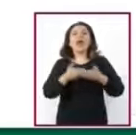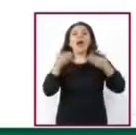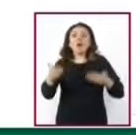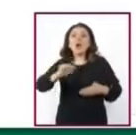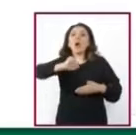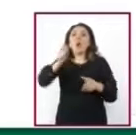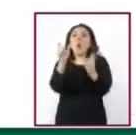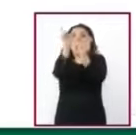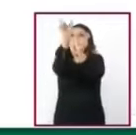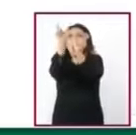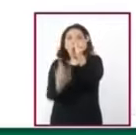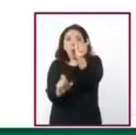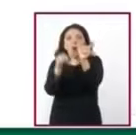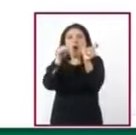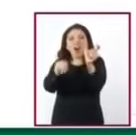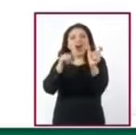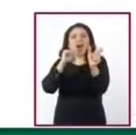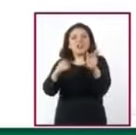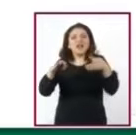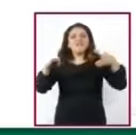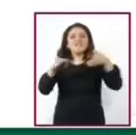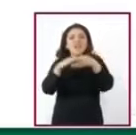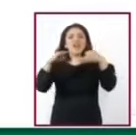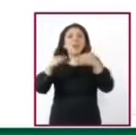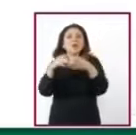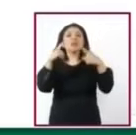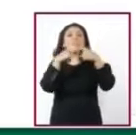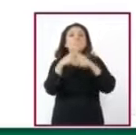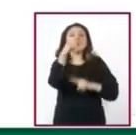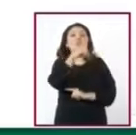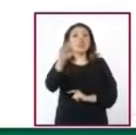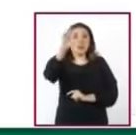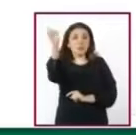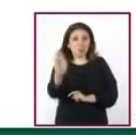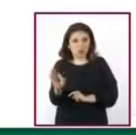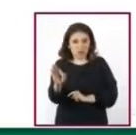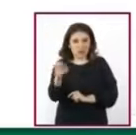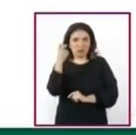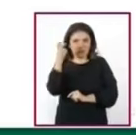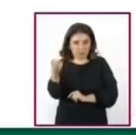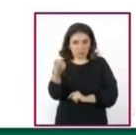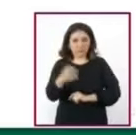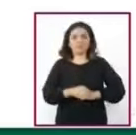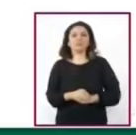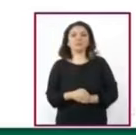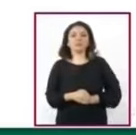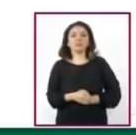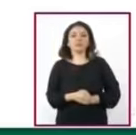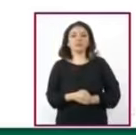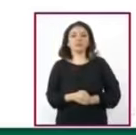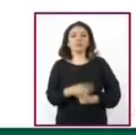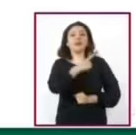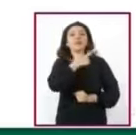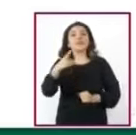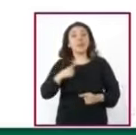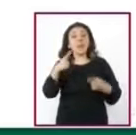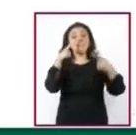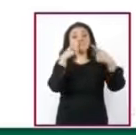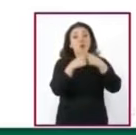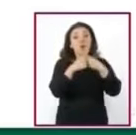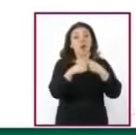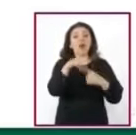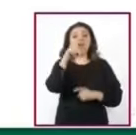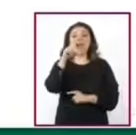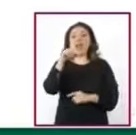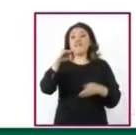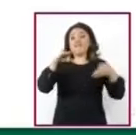se agrega otra columna para calcular la frecuencia relativa en porcentaje. Esto se hace al multiplicar la